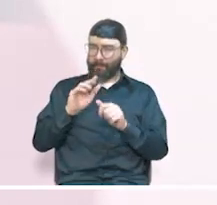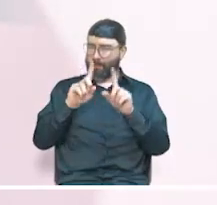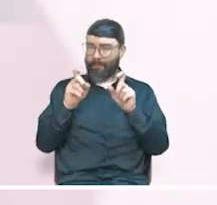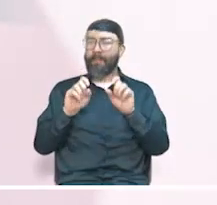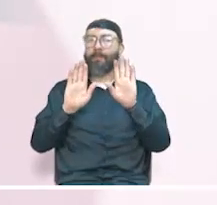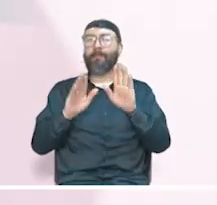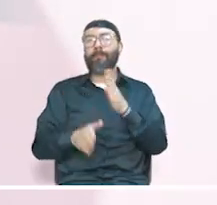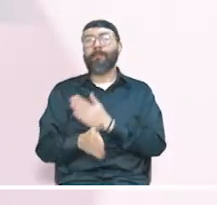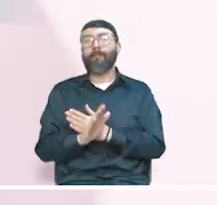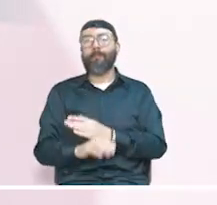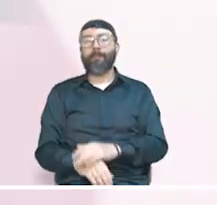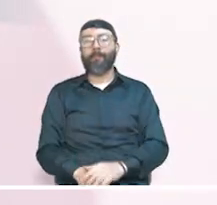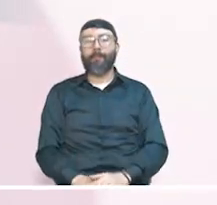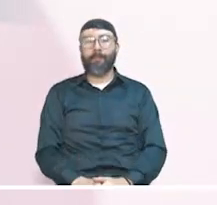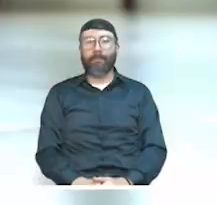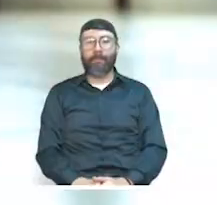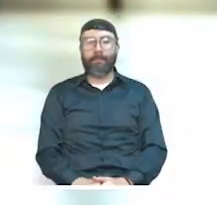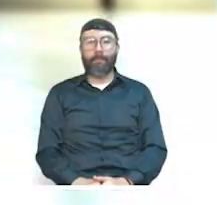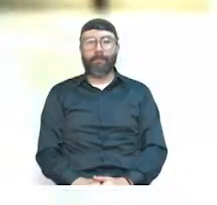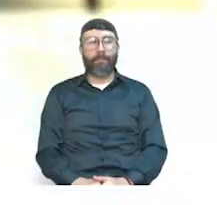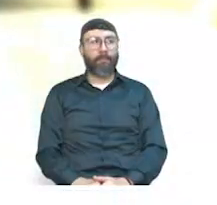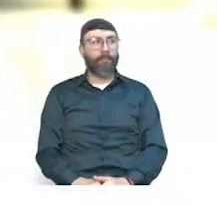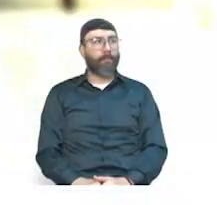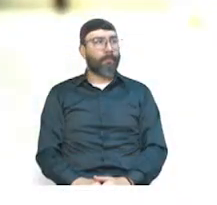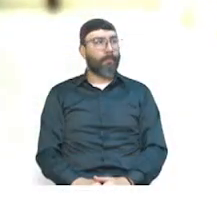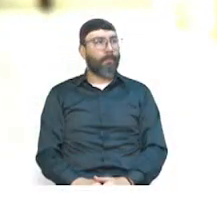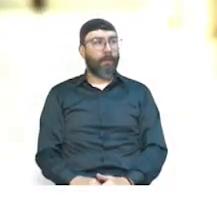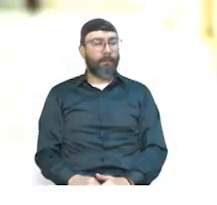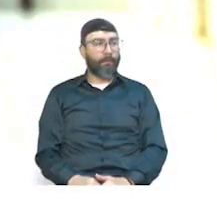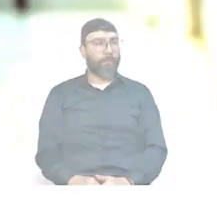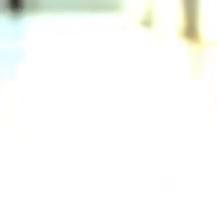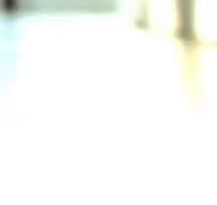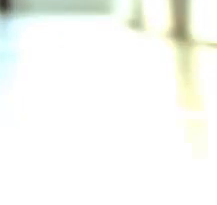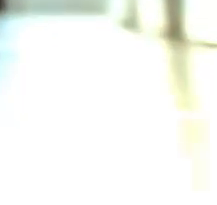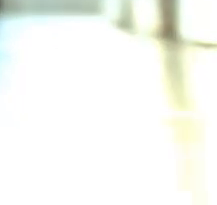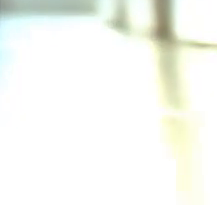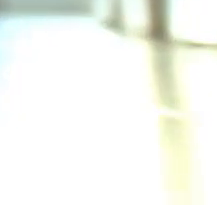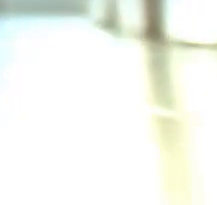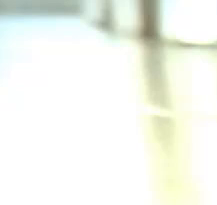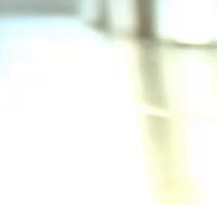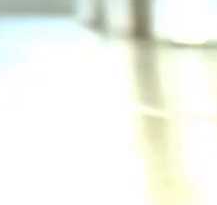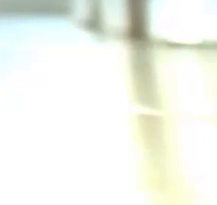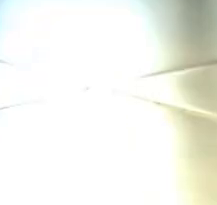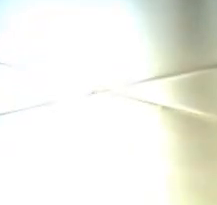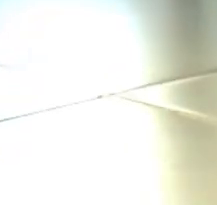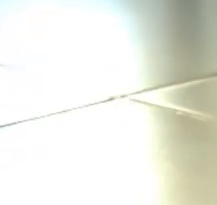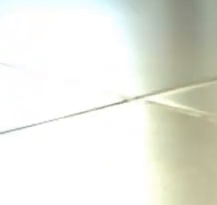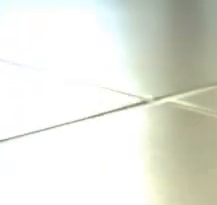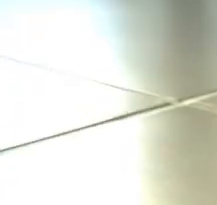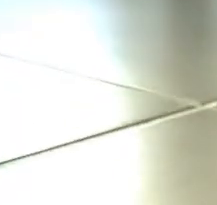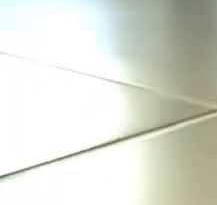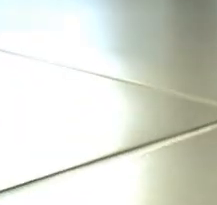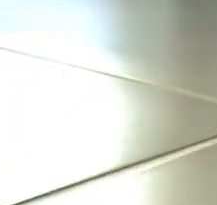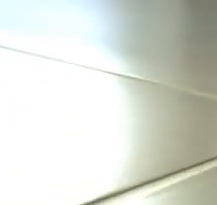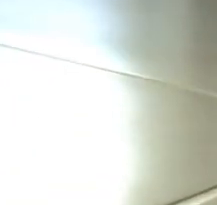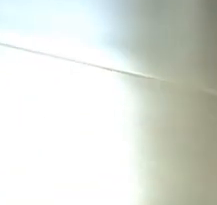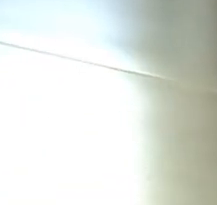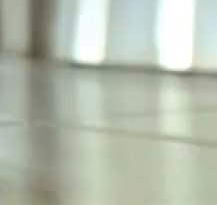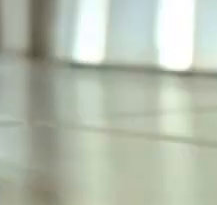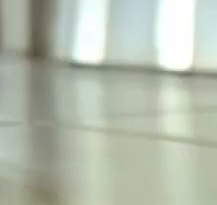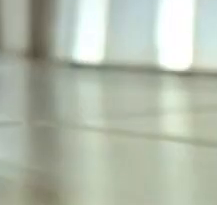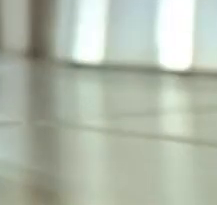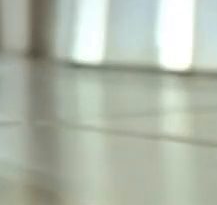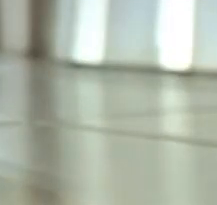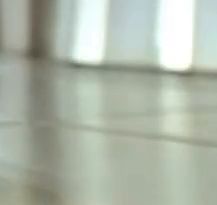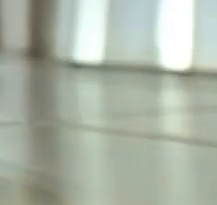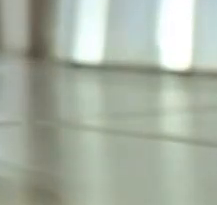regresamos. El limpiador desinfectante para pisos de Bieco combina compuestos naturales como el vinagre y el bicarbonato